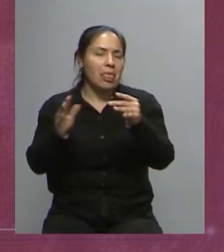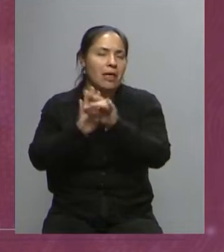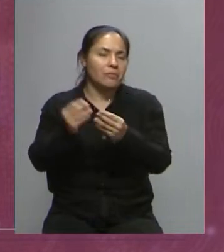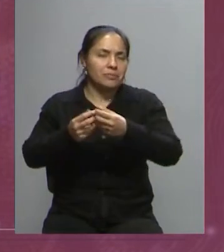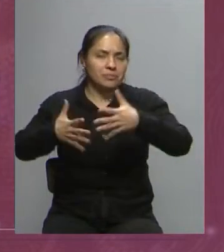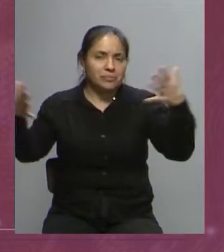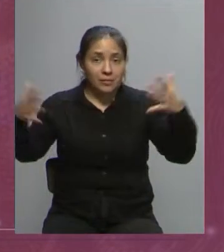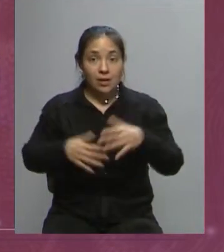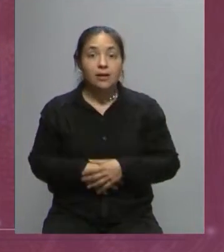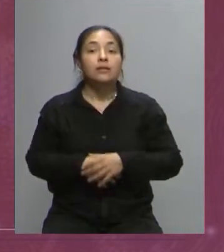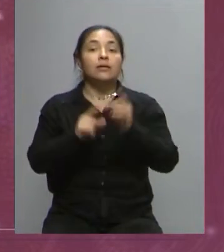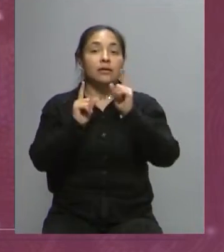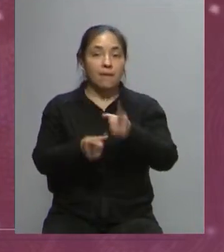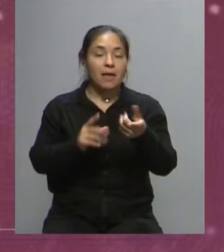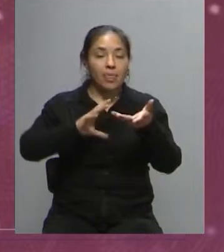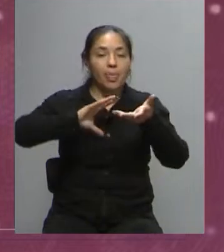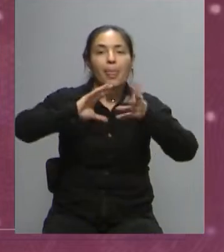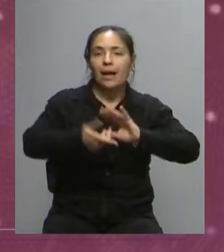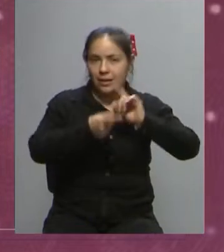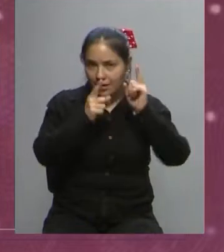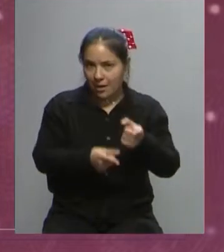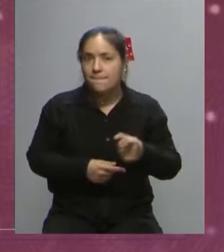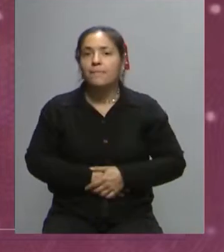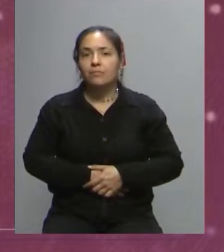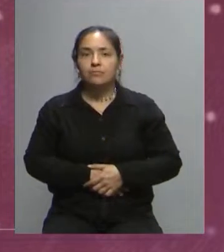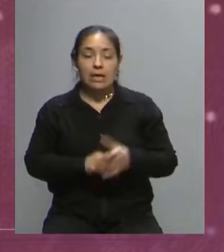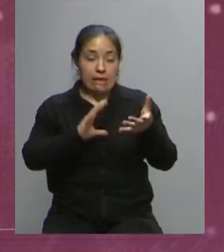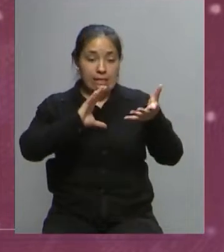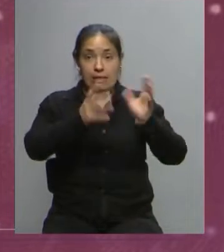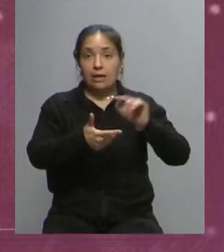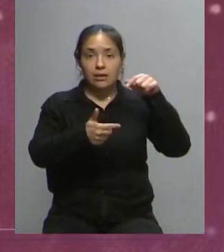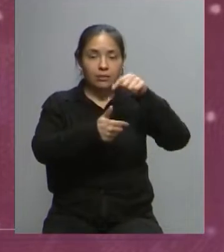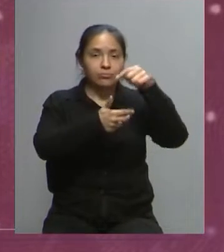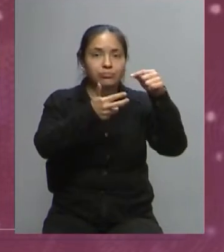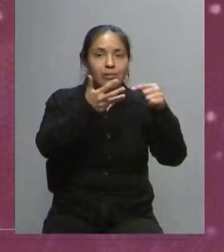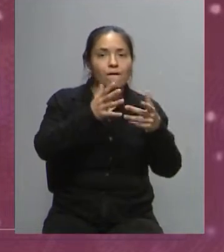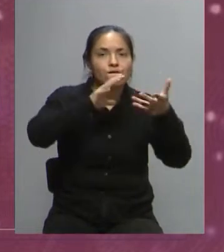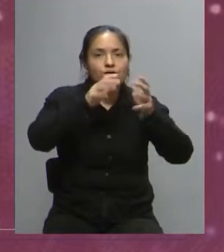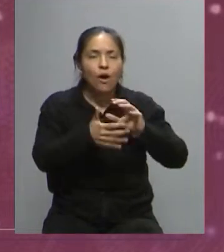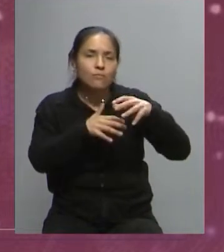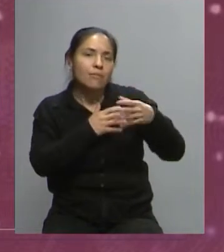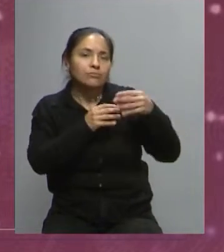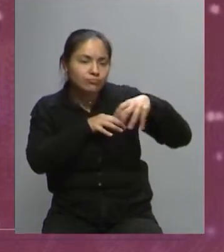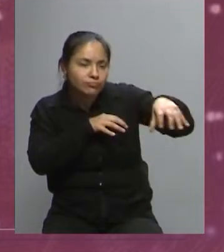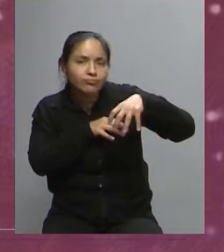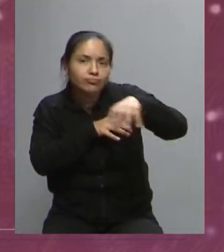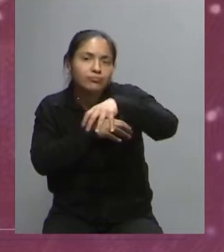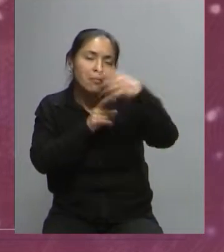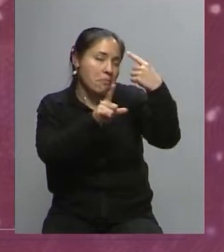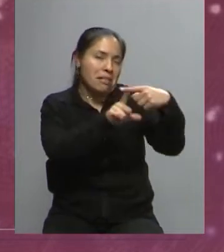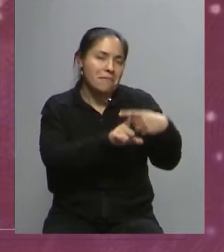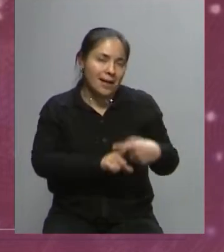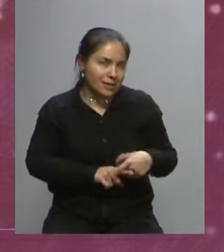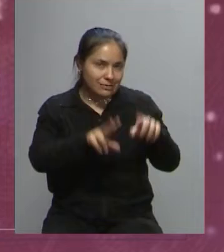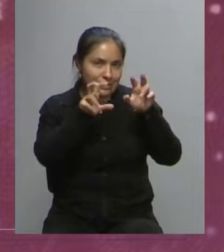lado Big Data es una revolución de técnicas, ¿no? Las técnicas son un conjunto de algoritmos, métodos computacionales matemáticos